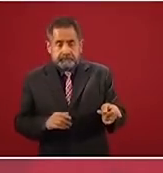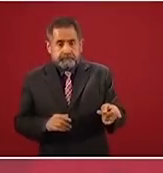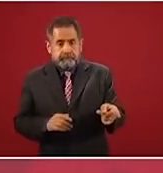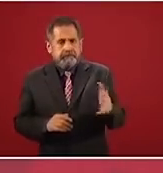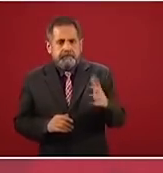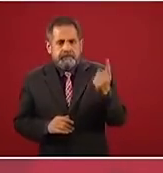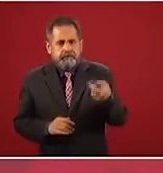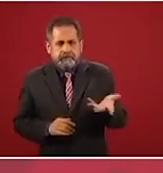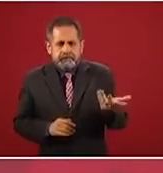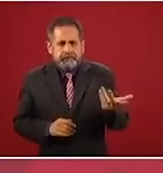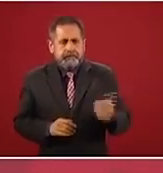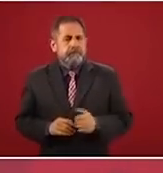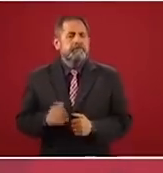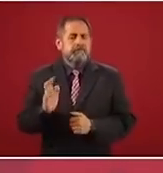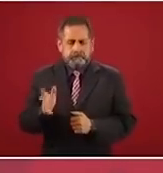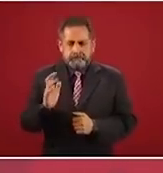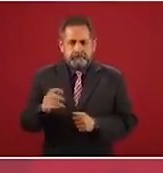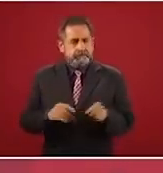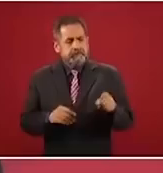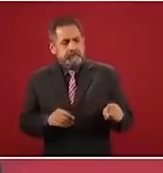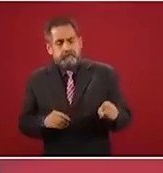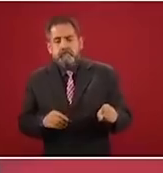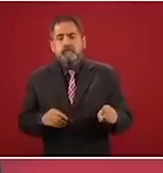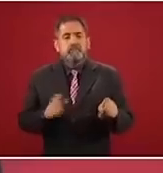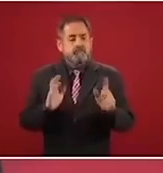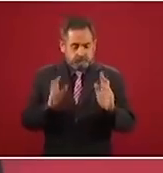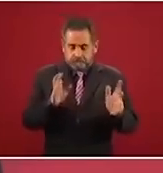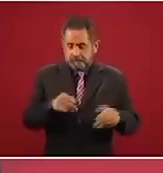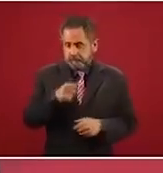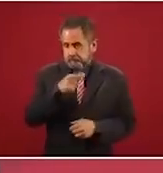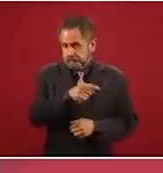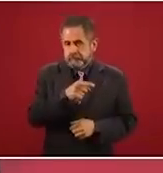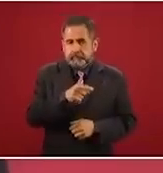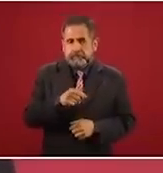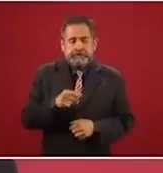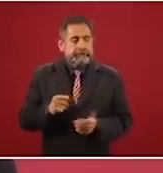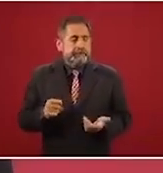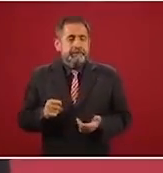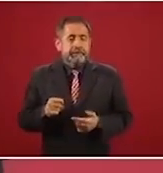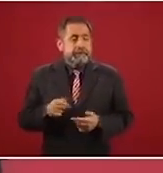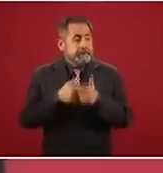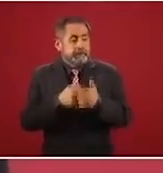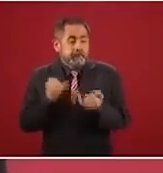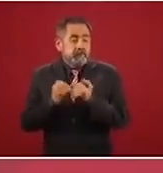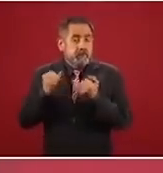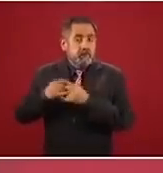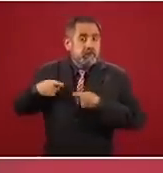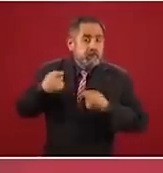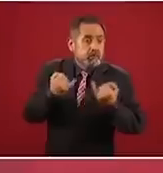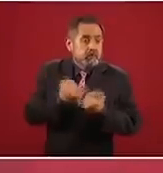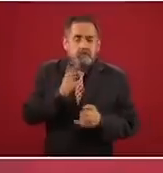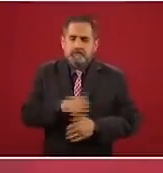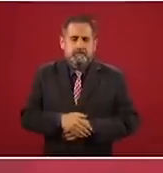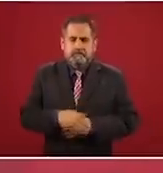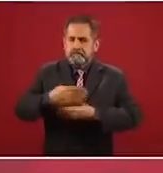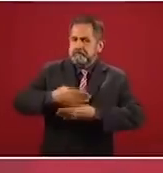Porque ya se está entendiendo que no se puede seguir con lo mismo. Las